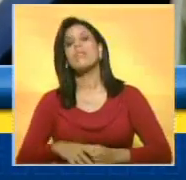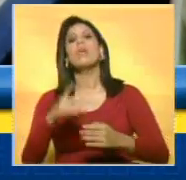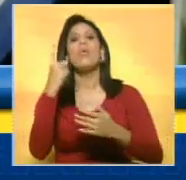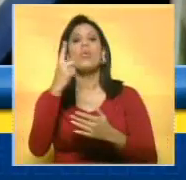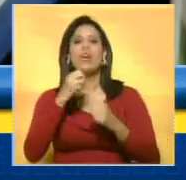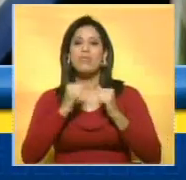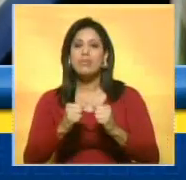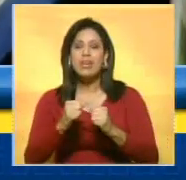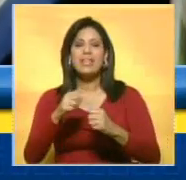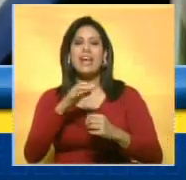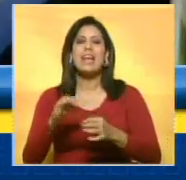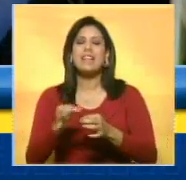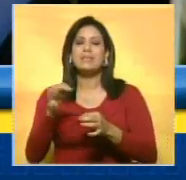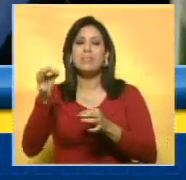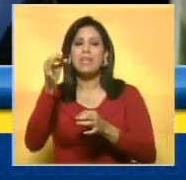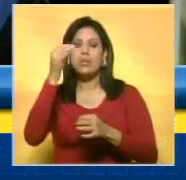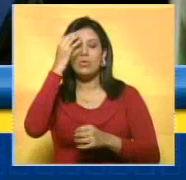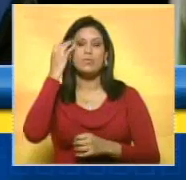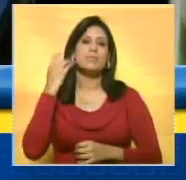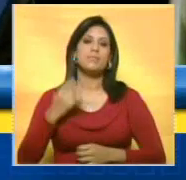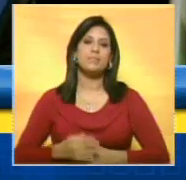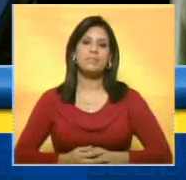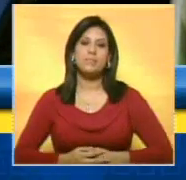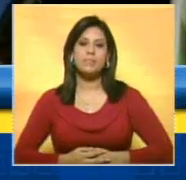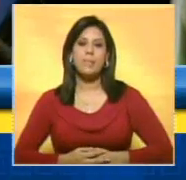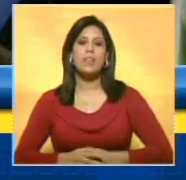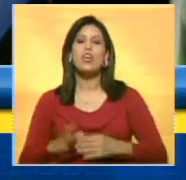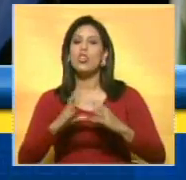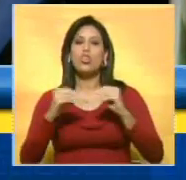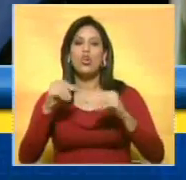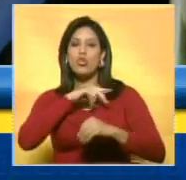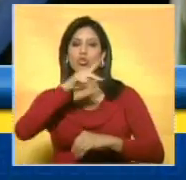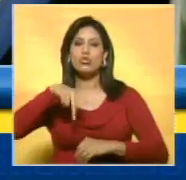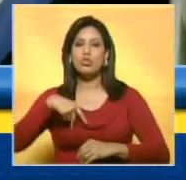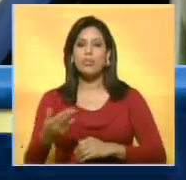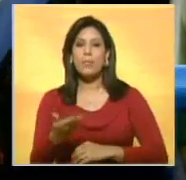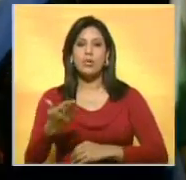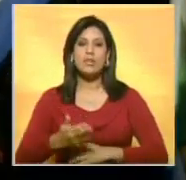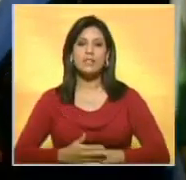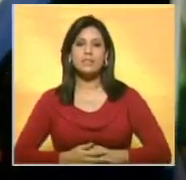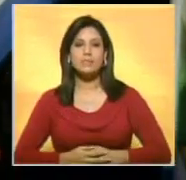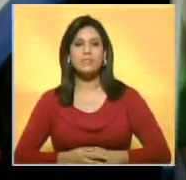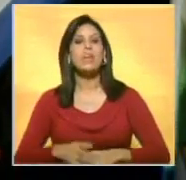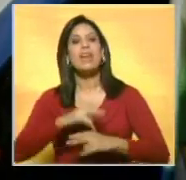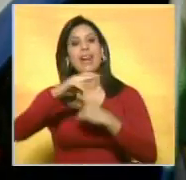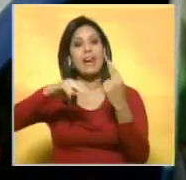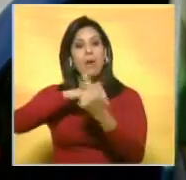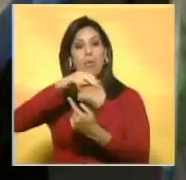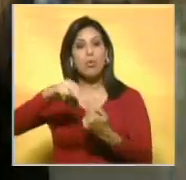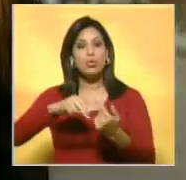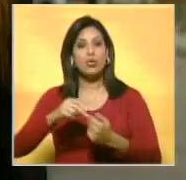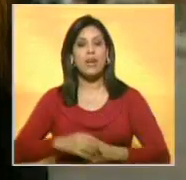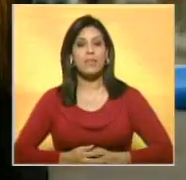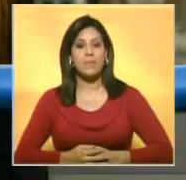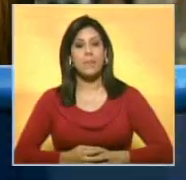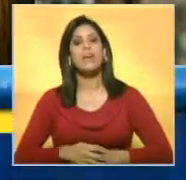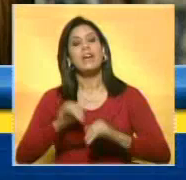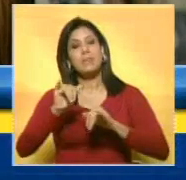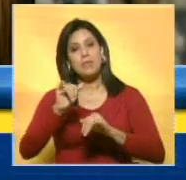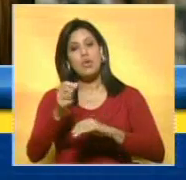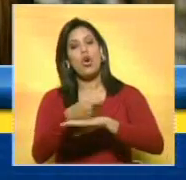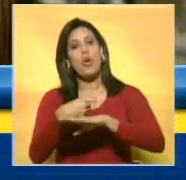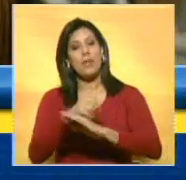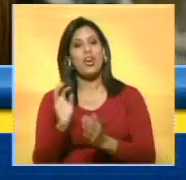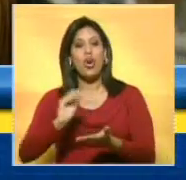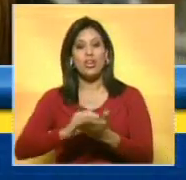una batalla de espiritualidad, sobre todo en nosotros, los revolucionarios. De esta manera, el